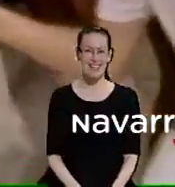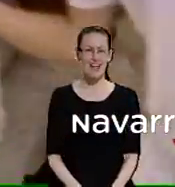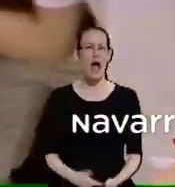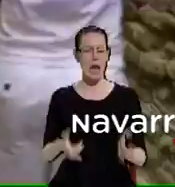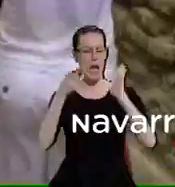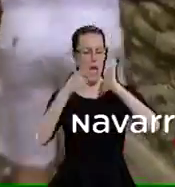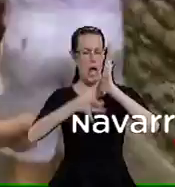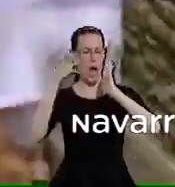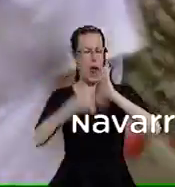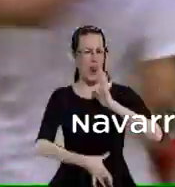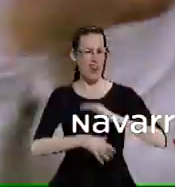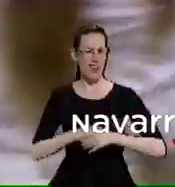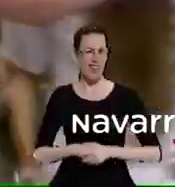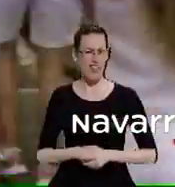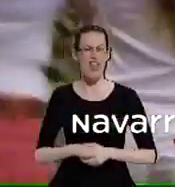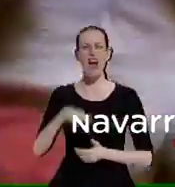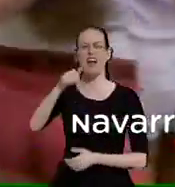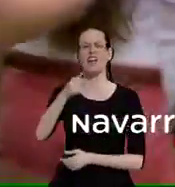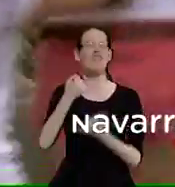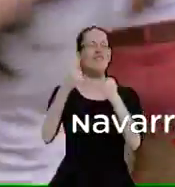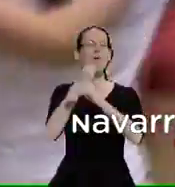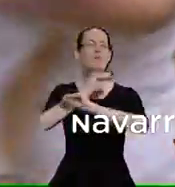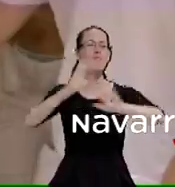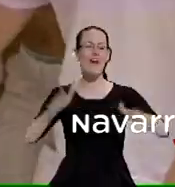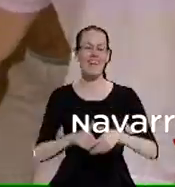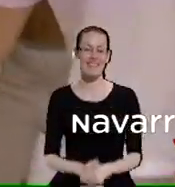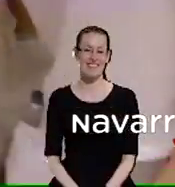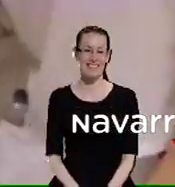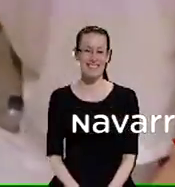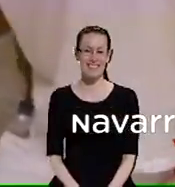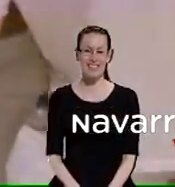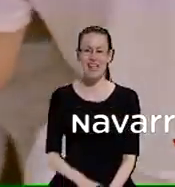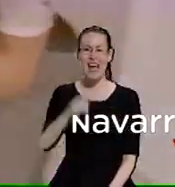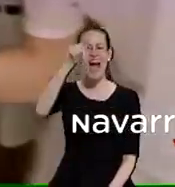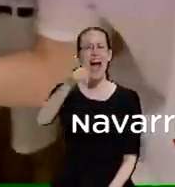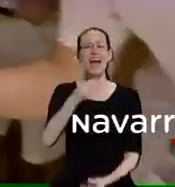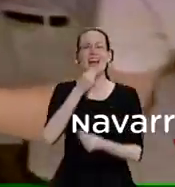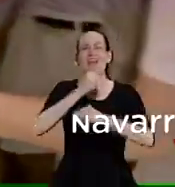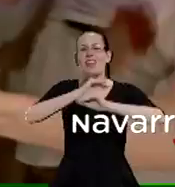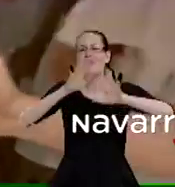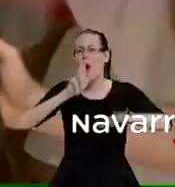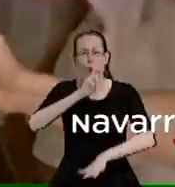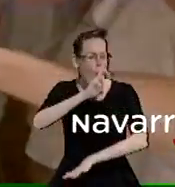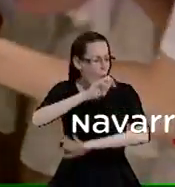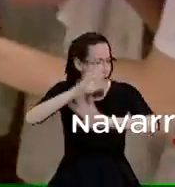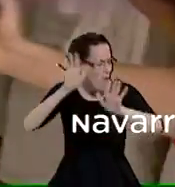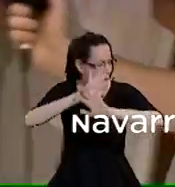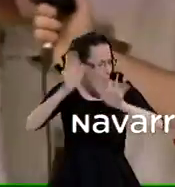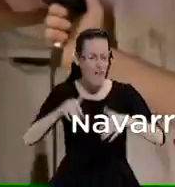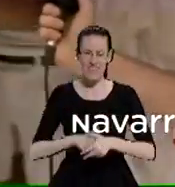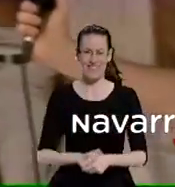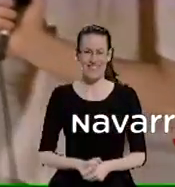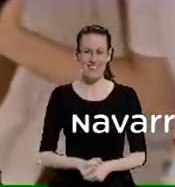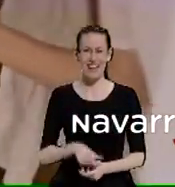¡Categoría! ¡Categoría! ¡La mejor, sin duda! Unas fiestas del horror, pero todo del horror.